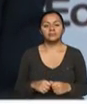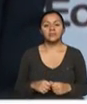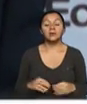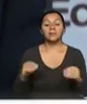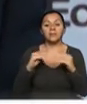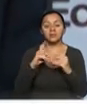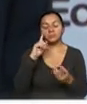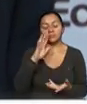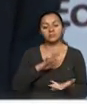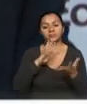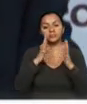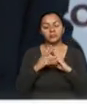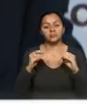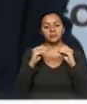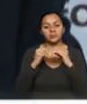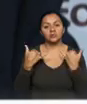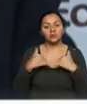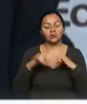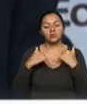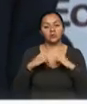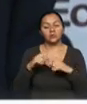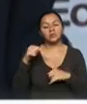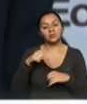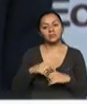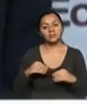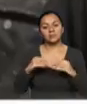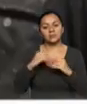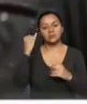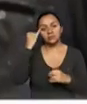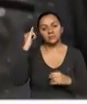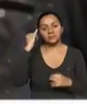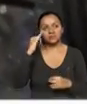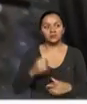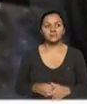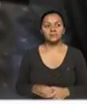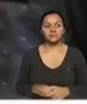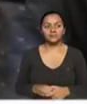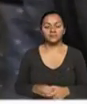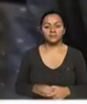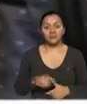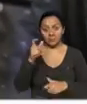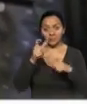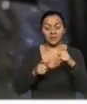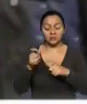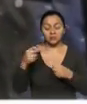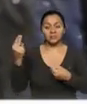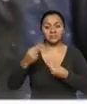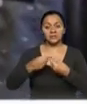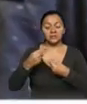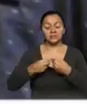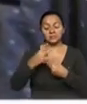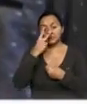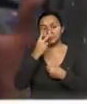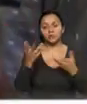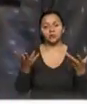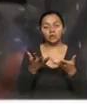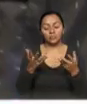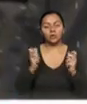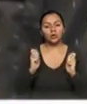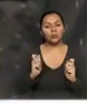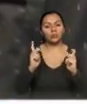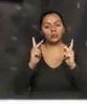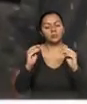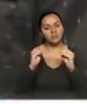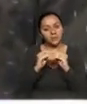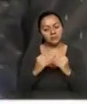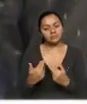de cambio que sigan continuando innovando. Los participantes consideran que estos espacios son oportunos para